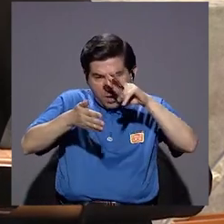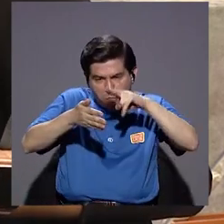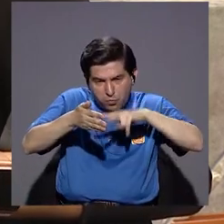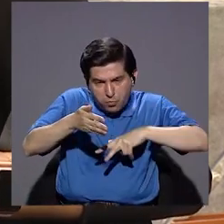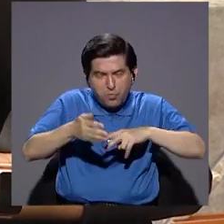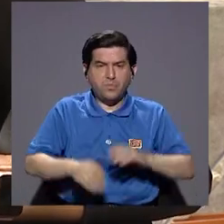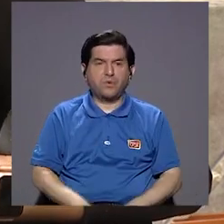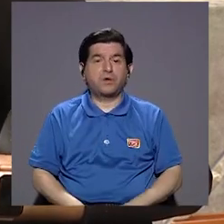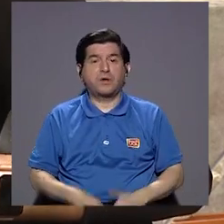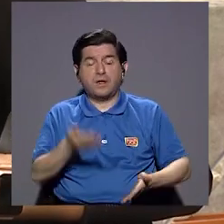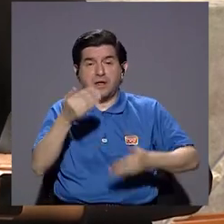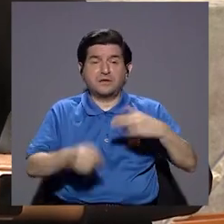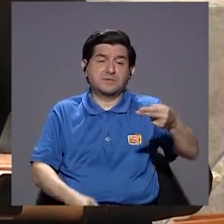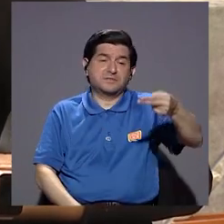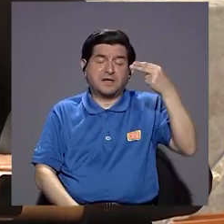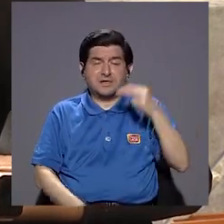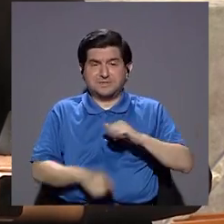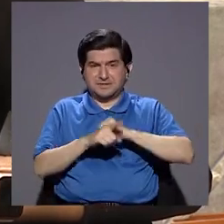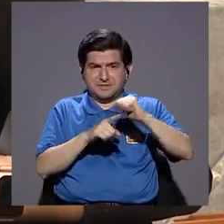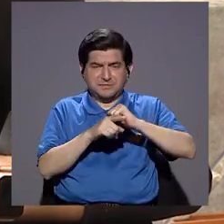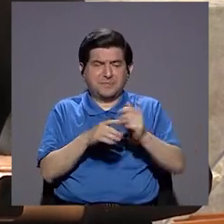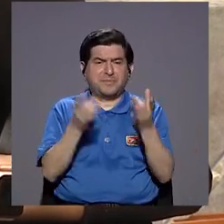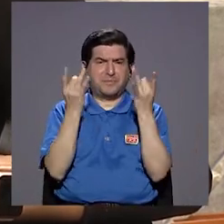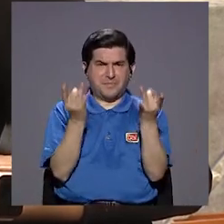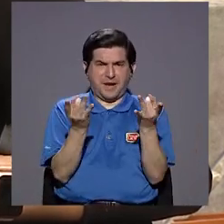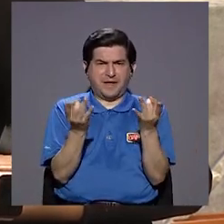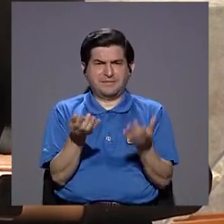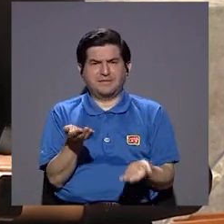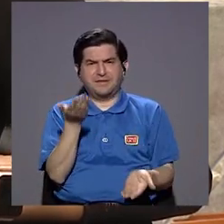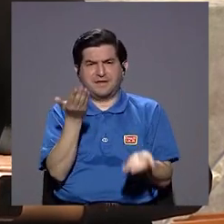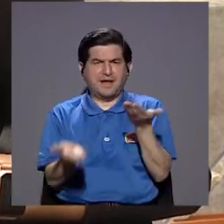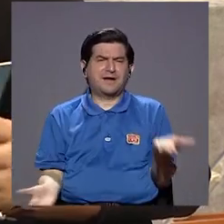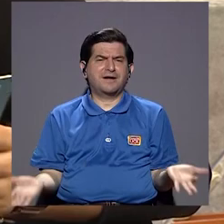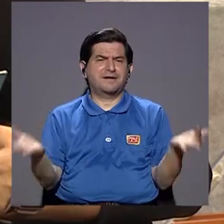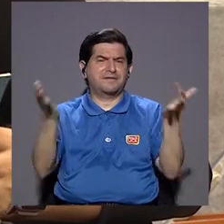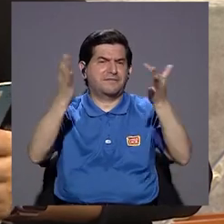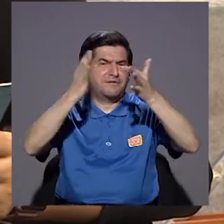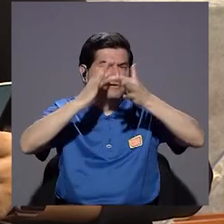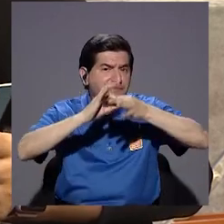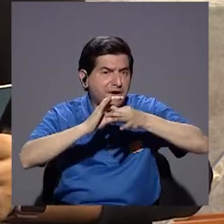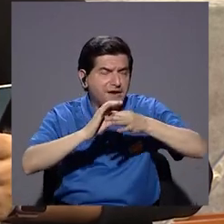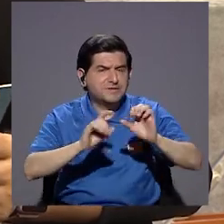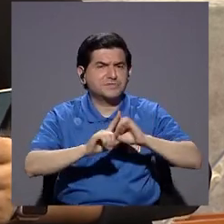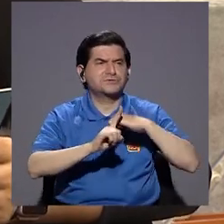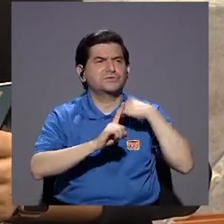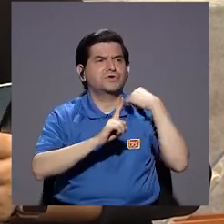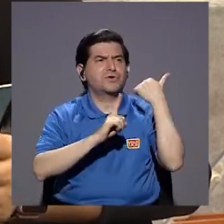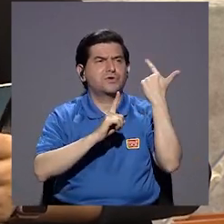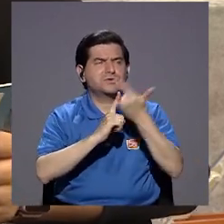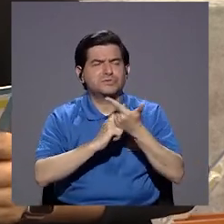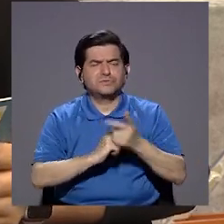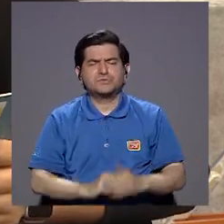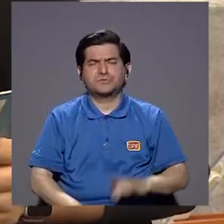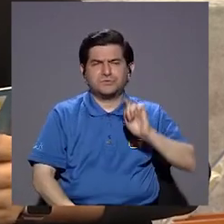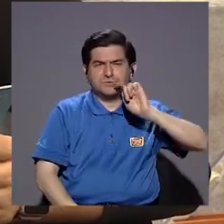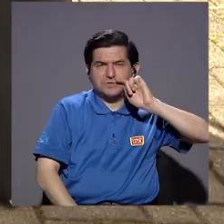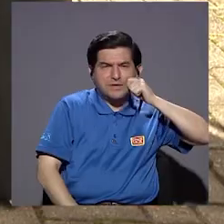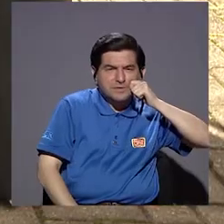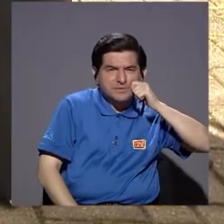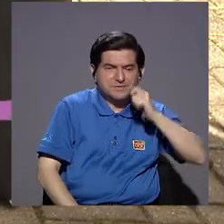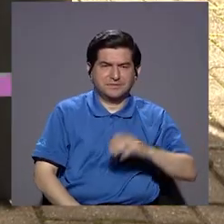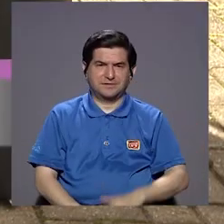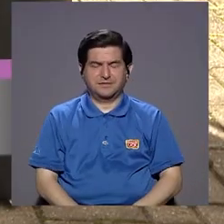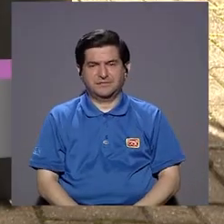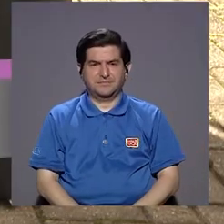largo, históricamente, la práctica del yoga ha sido como una práctica como socialmente muy mística, ¿verdad?